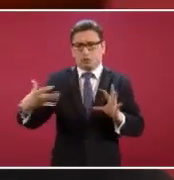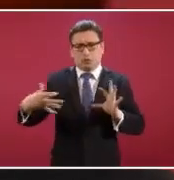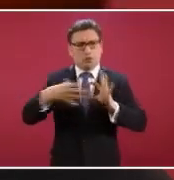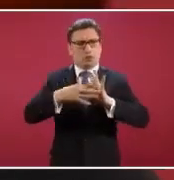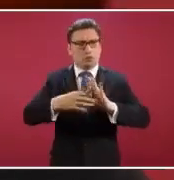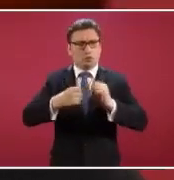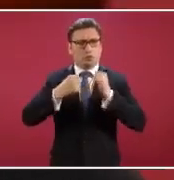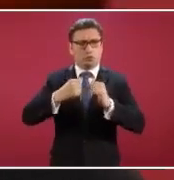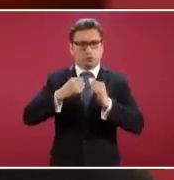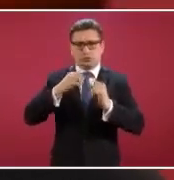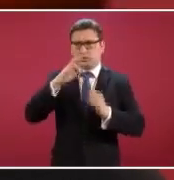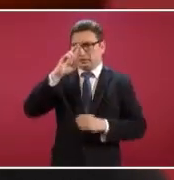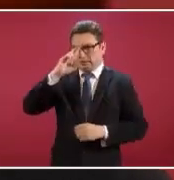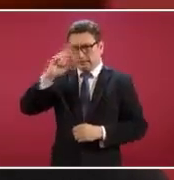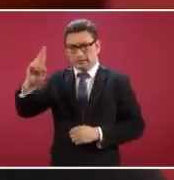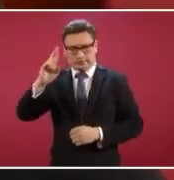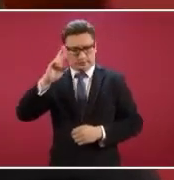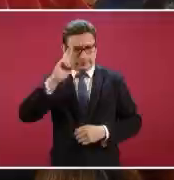entre ambos.